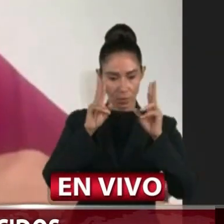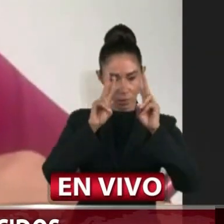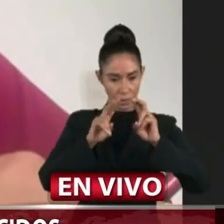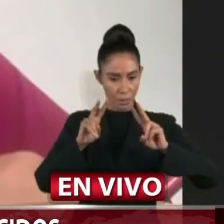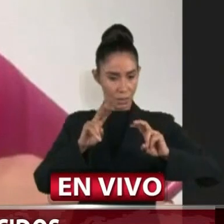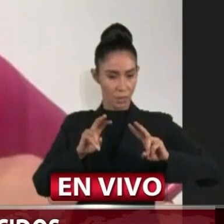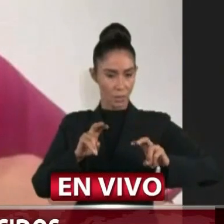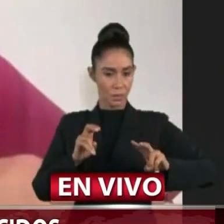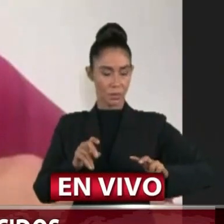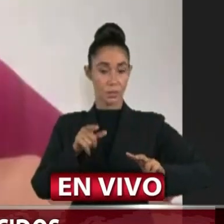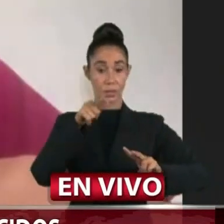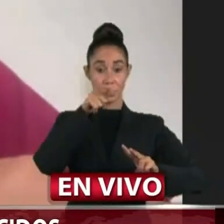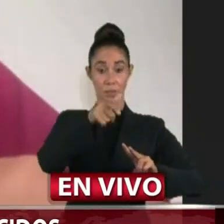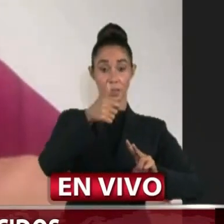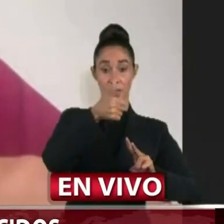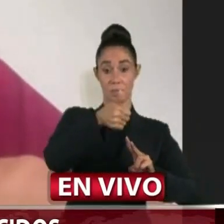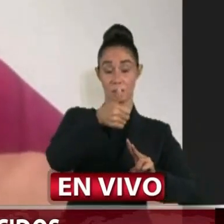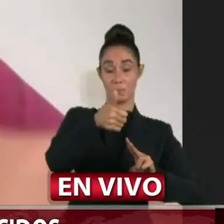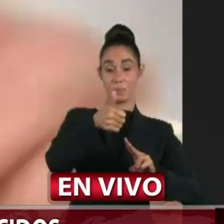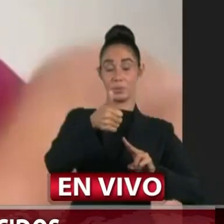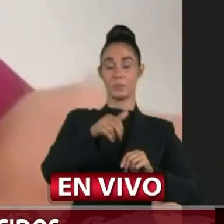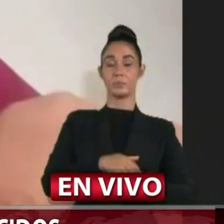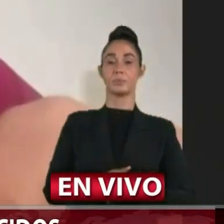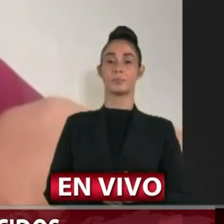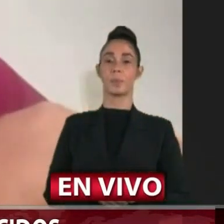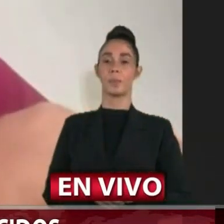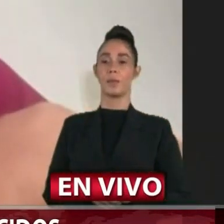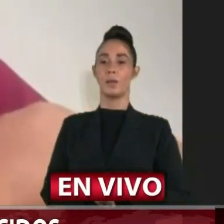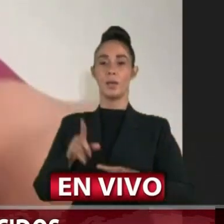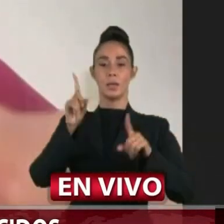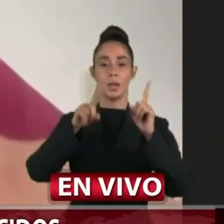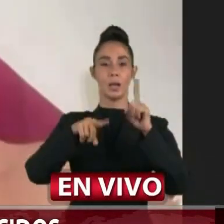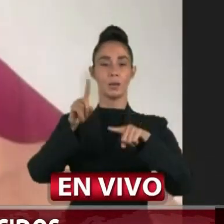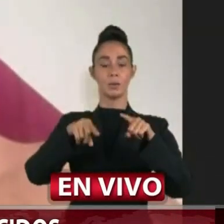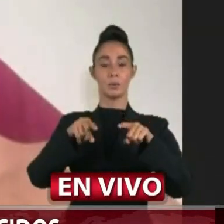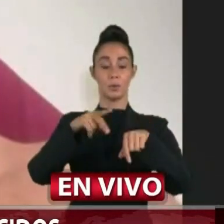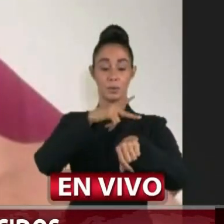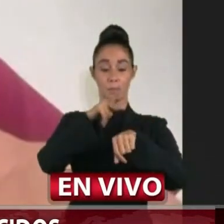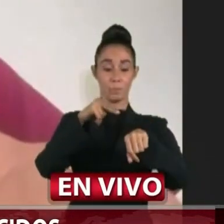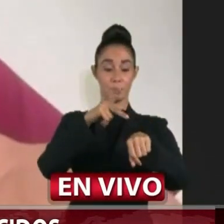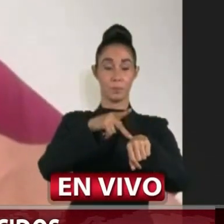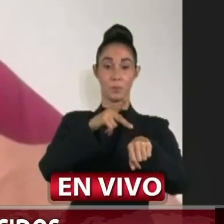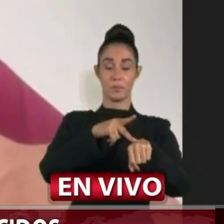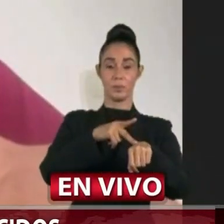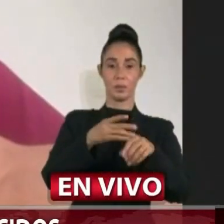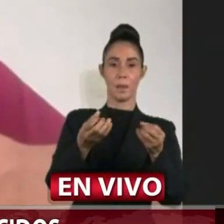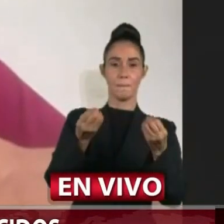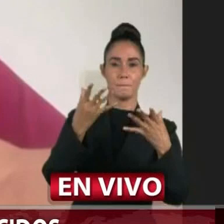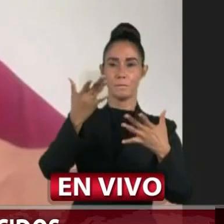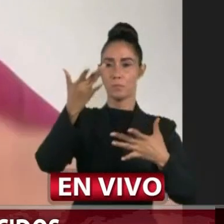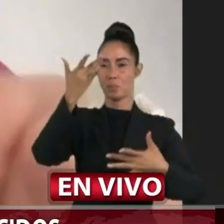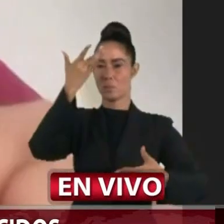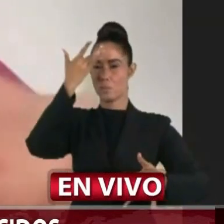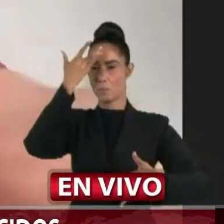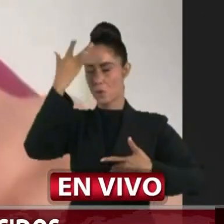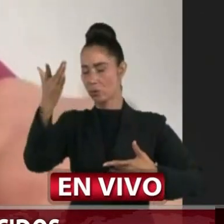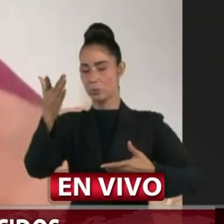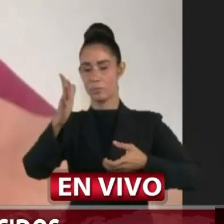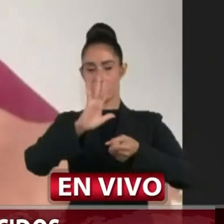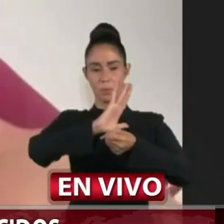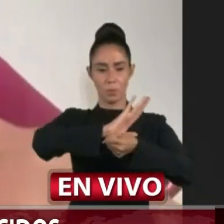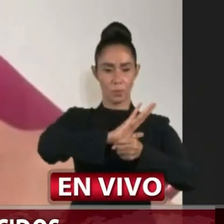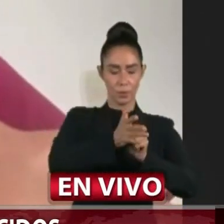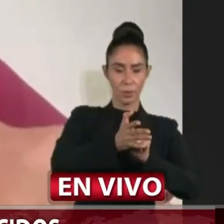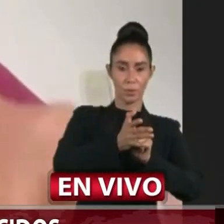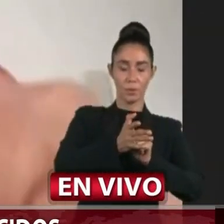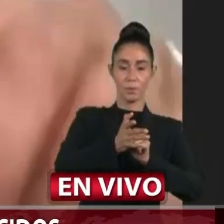que las mismas provincias con alta incidencia en adultos son las mismas que tienen a los niños afectados, que han